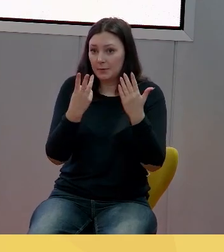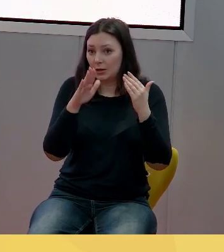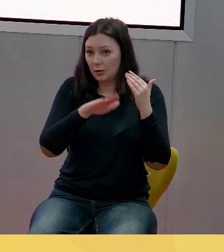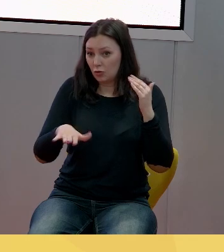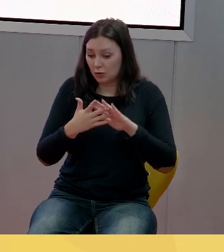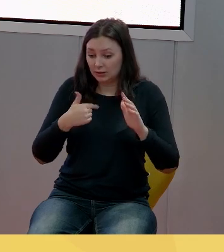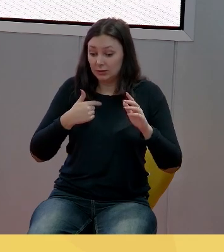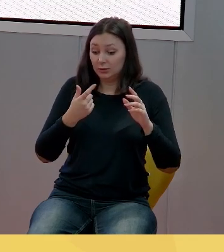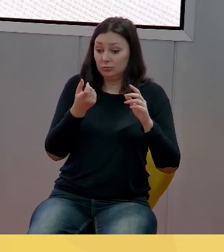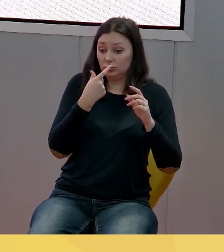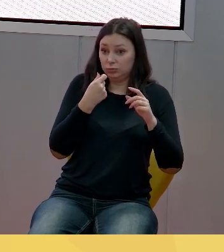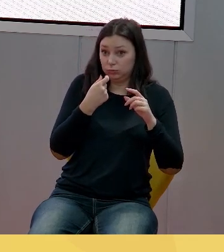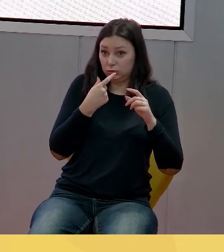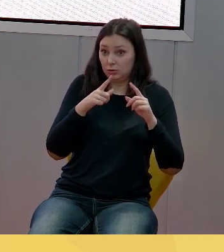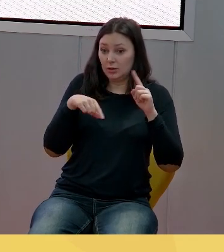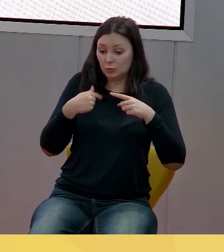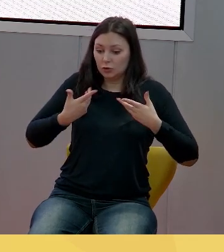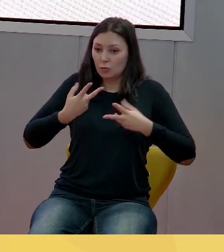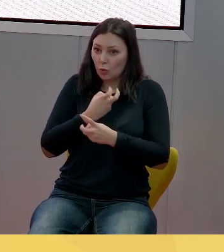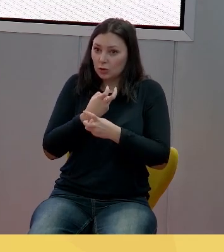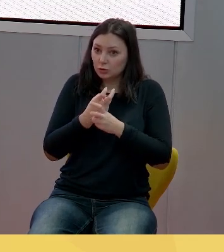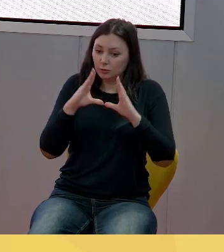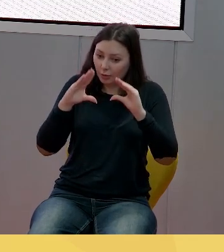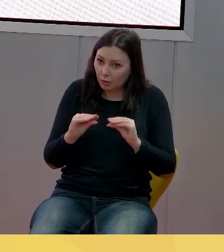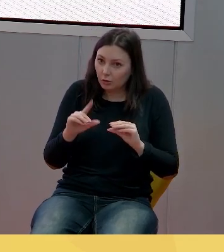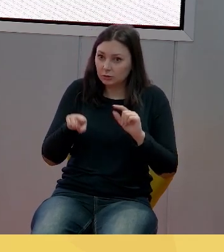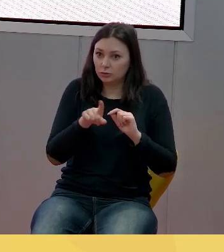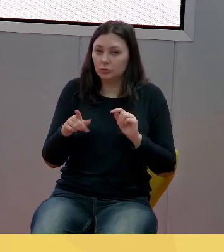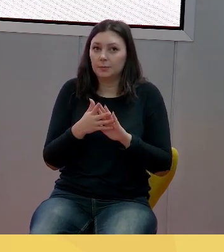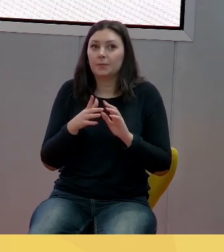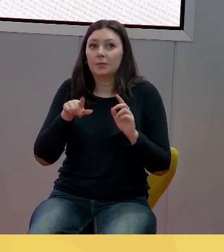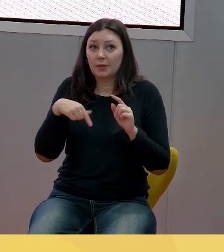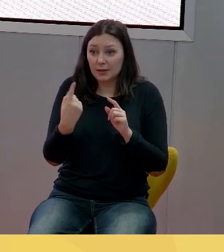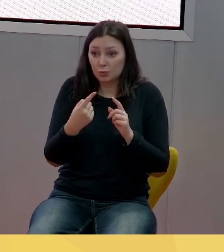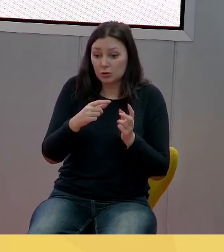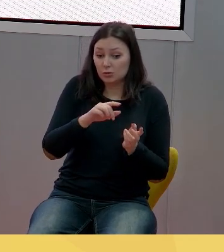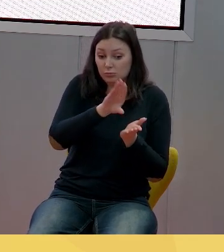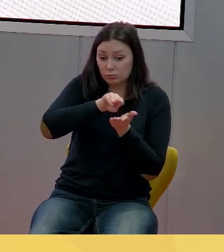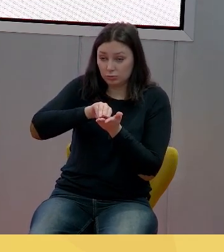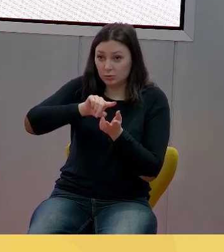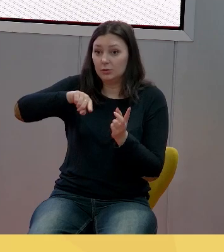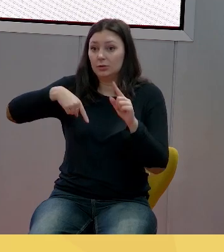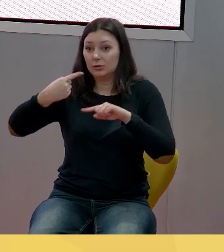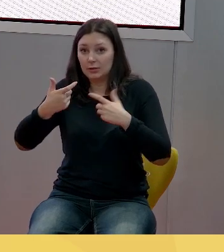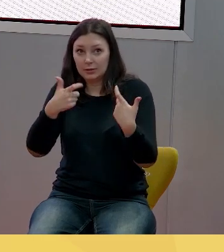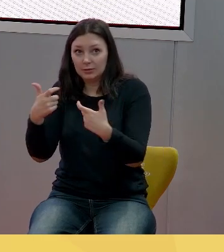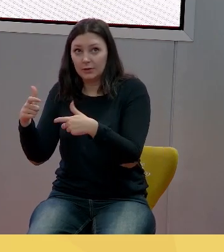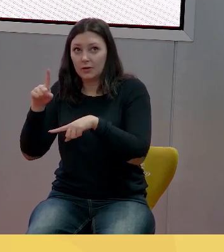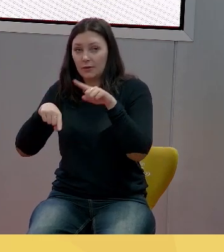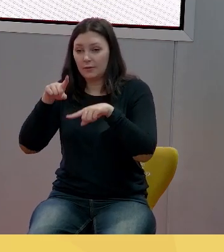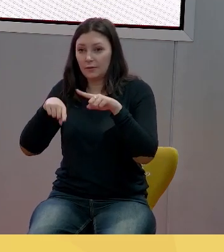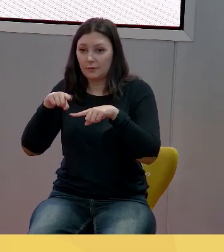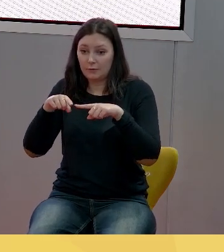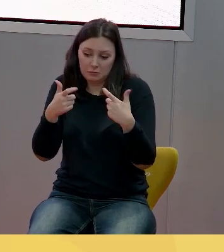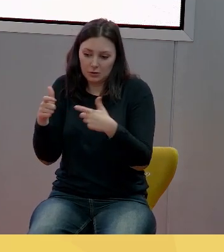bloqueadores de la pubertad, y una vez que tienen todos los estudios que existen, los clasifican en función de diferentes